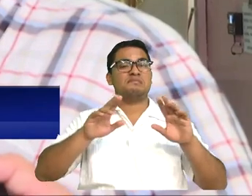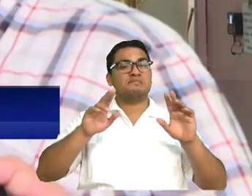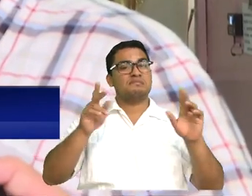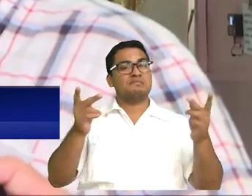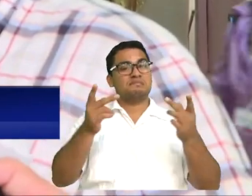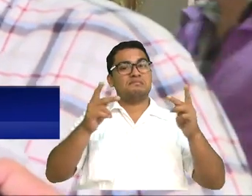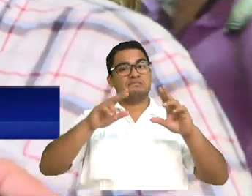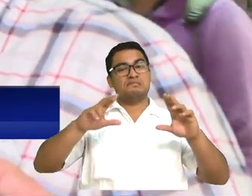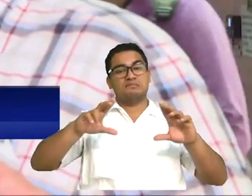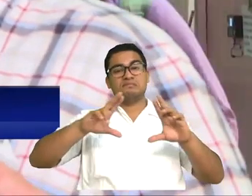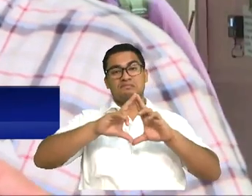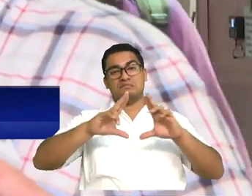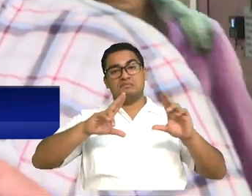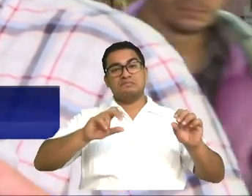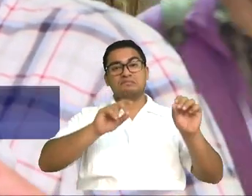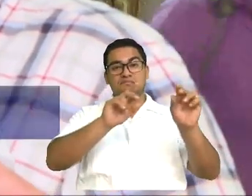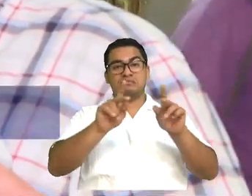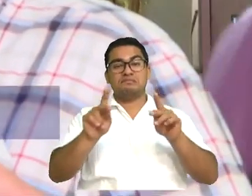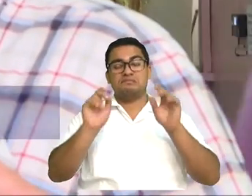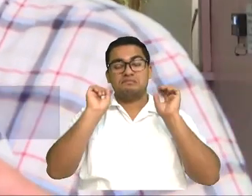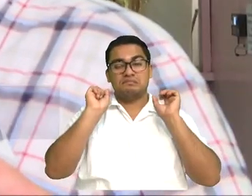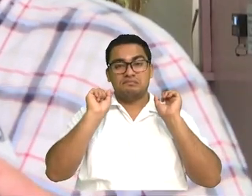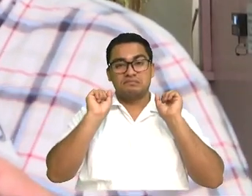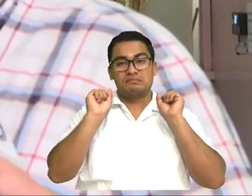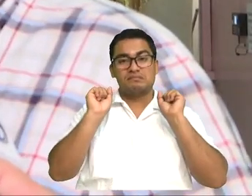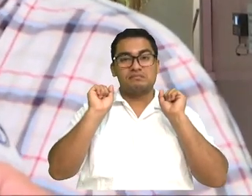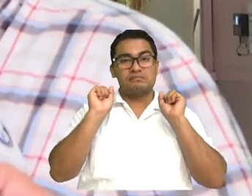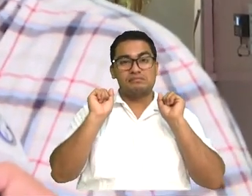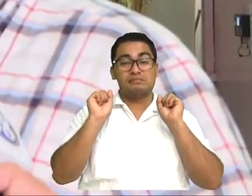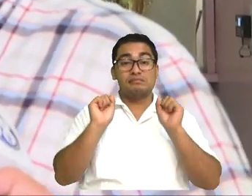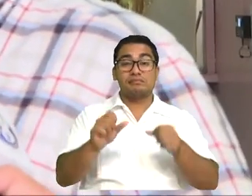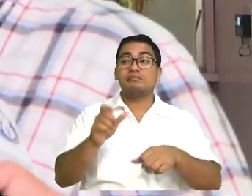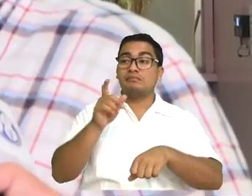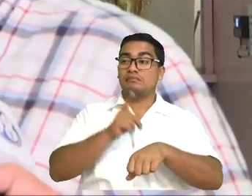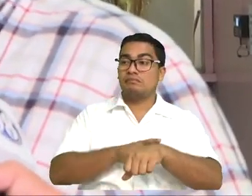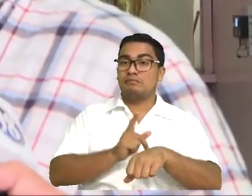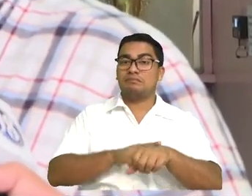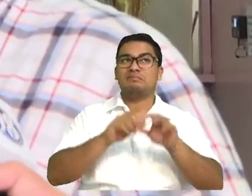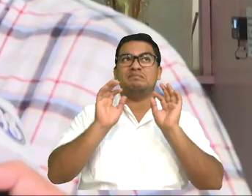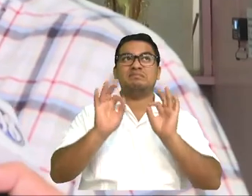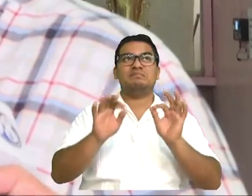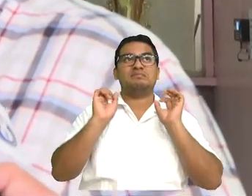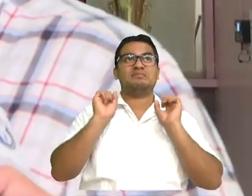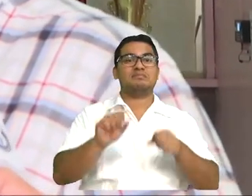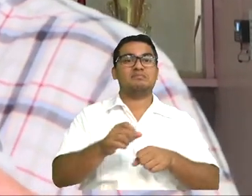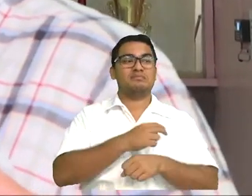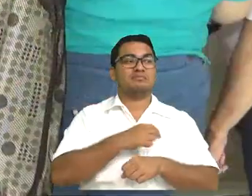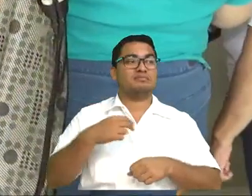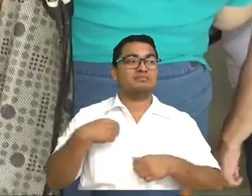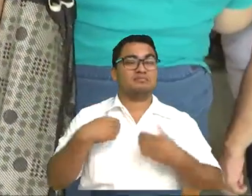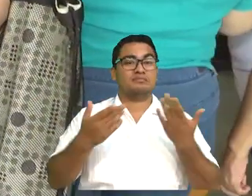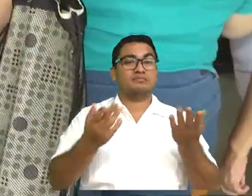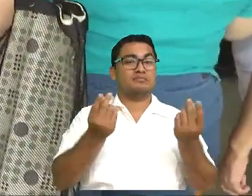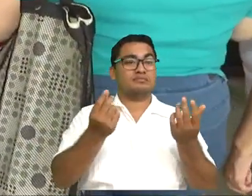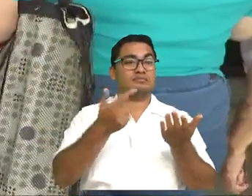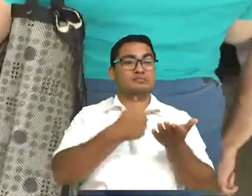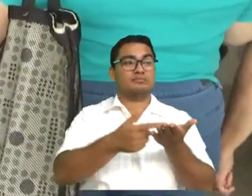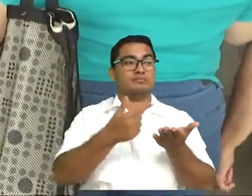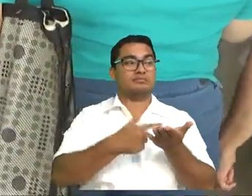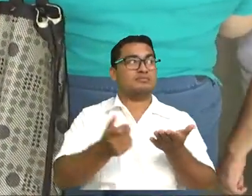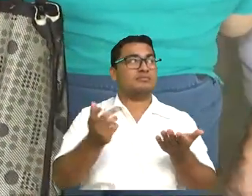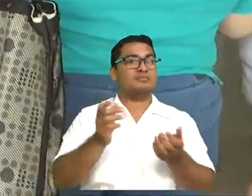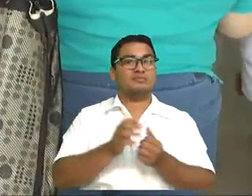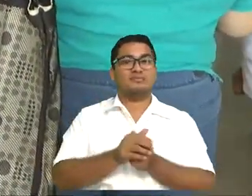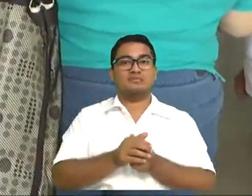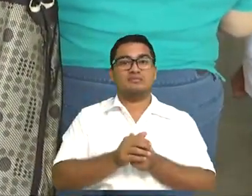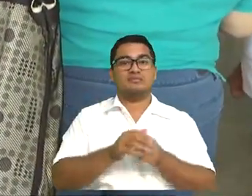gente va a poder contar con un tiempo bastante prudente para poder realizar sus gastos. Es muy bueno. El objetivo es que los